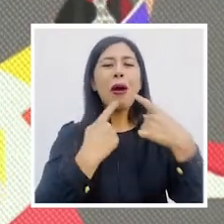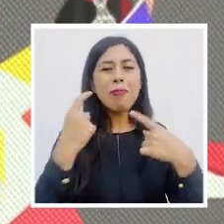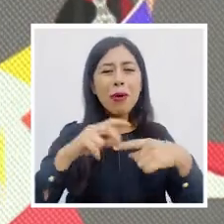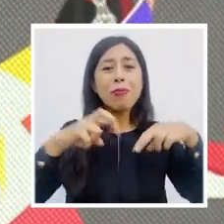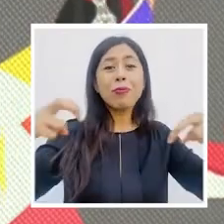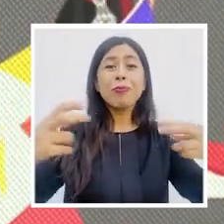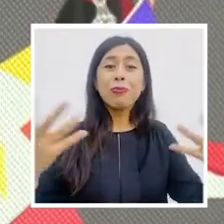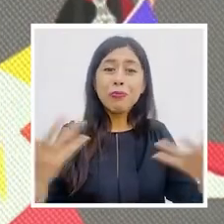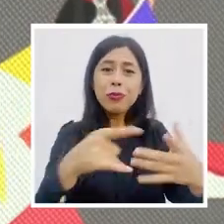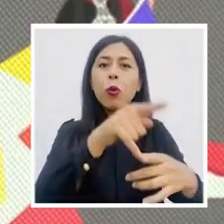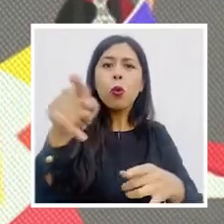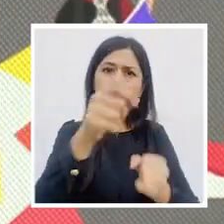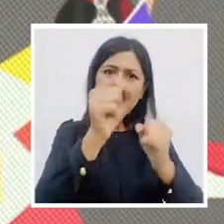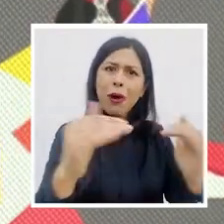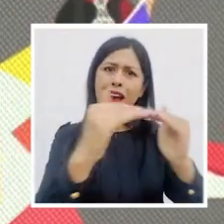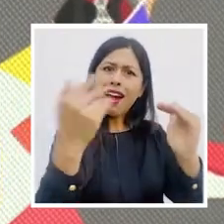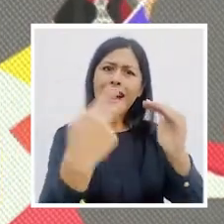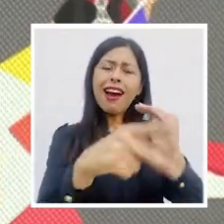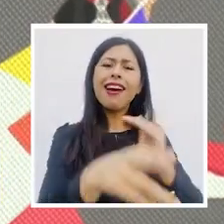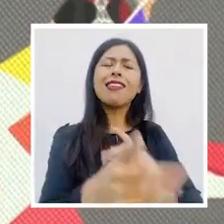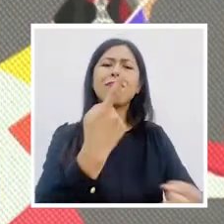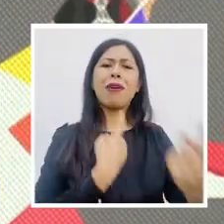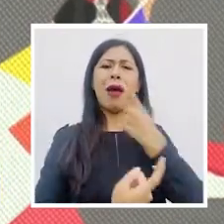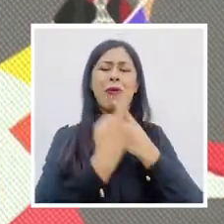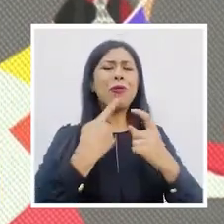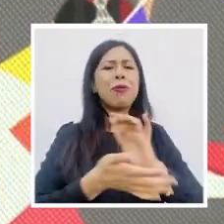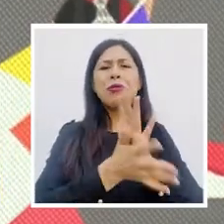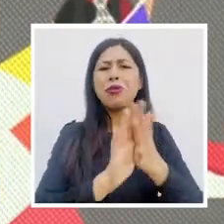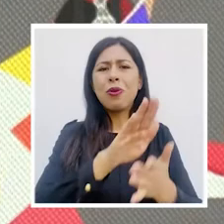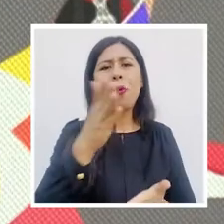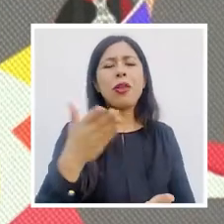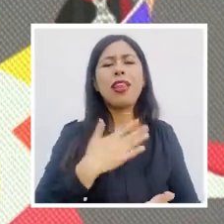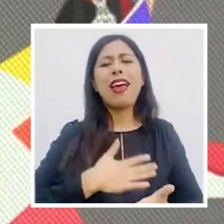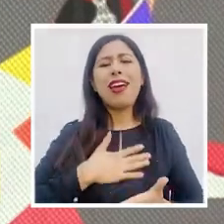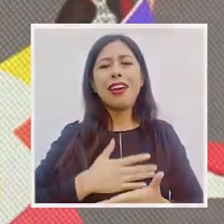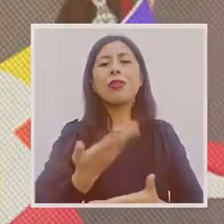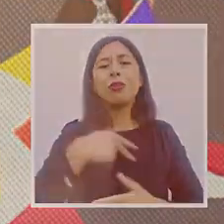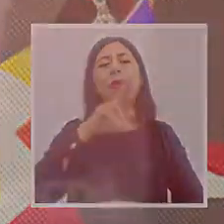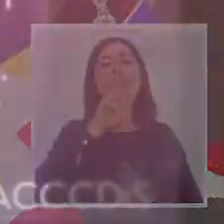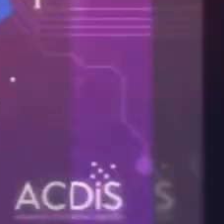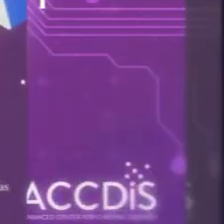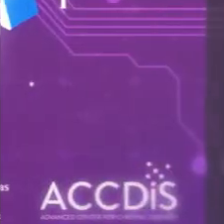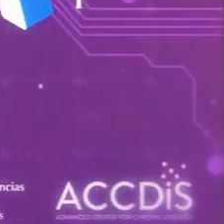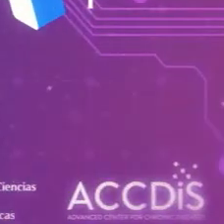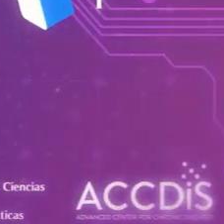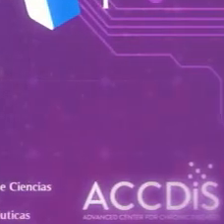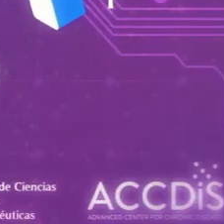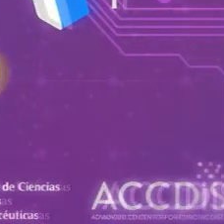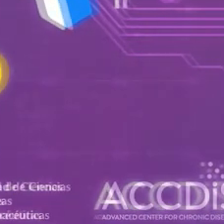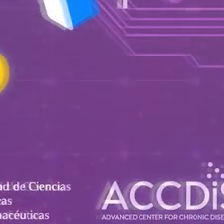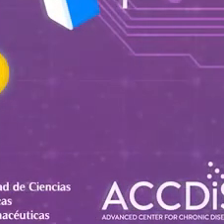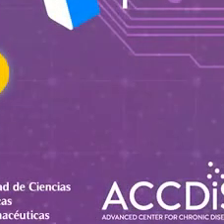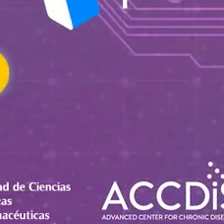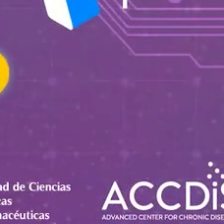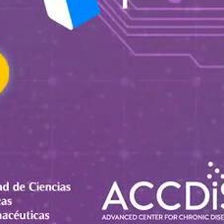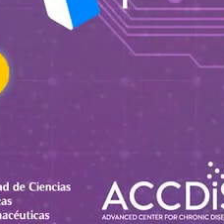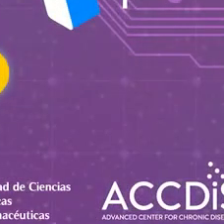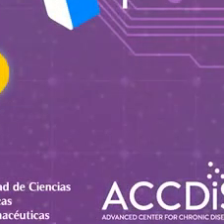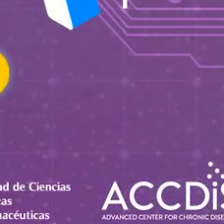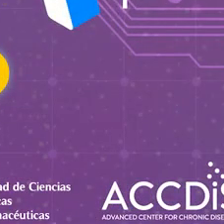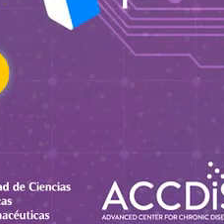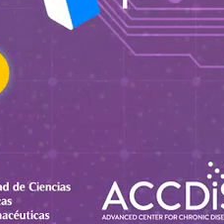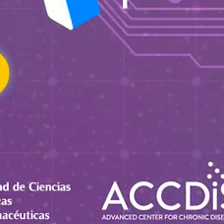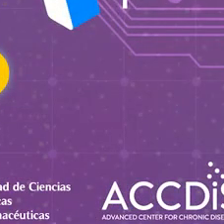preguntas, la ronda interactiva, donde ustedes pueden desde sus casas hacer todas las preguntas que quieran. Pueden nosotros responderlas. ¡Gracias!